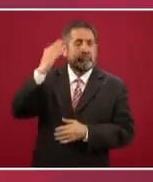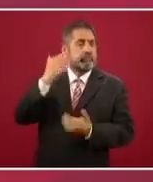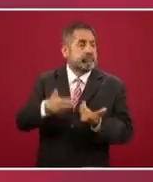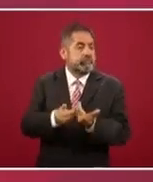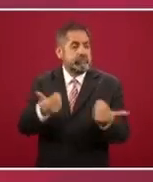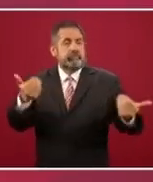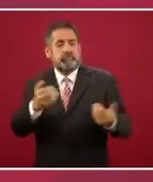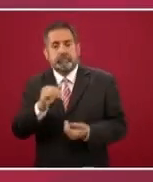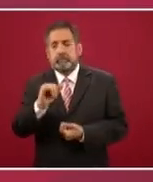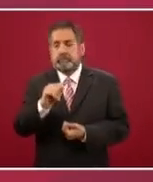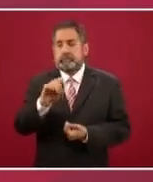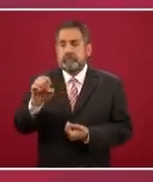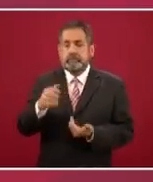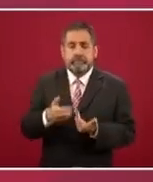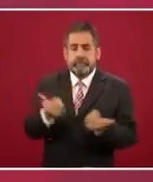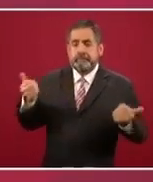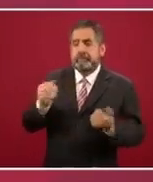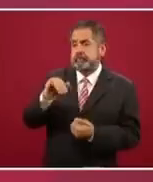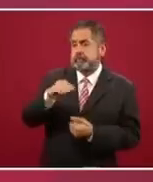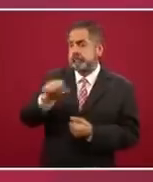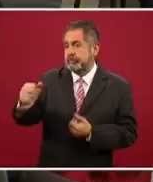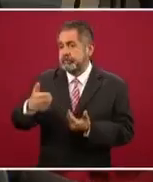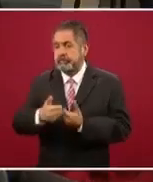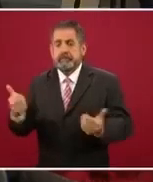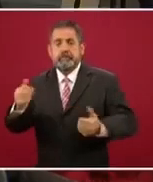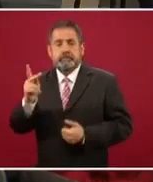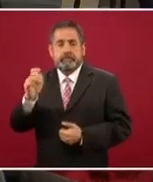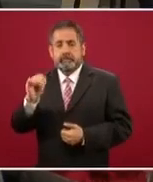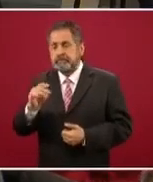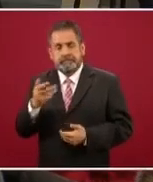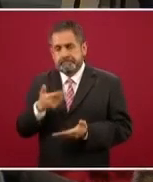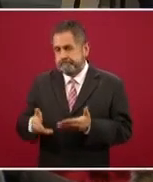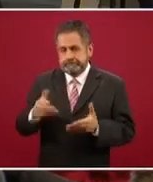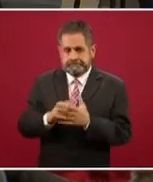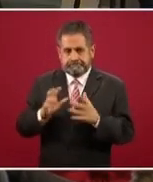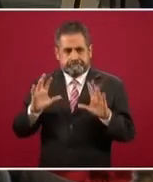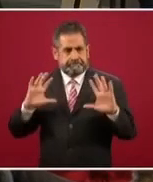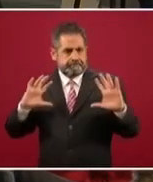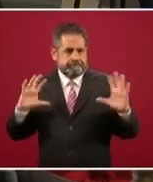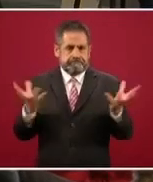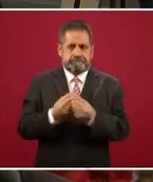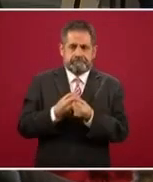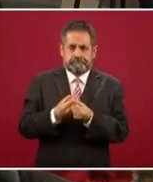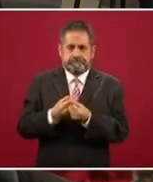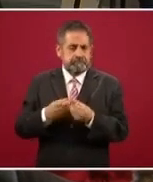Seguro Social, esto a la Secretaría, a Pemex, etcétera. Lo estamos haciendo en una